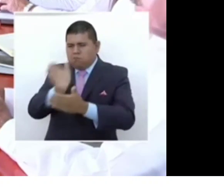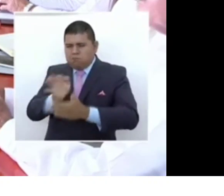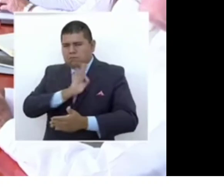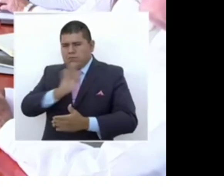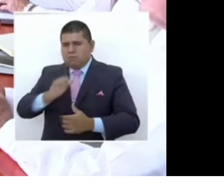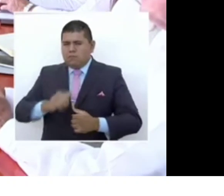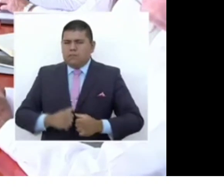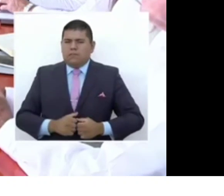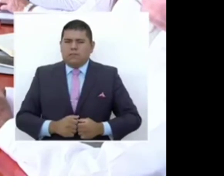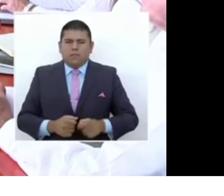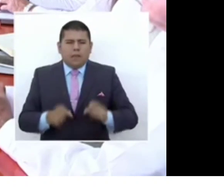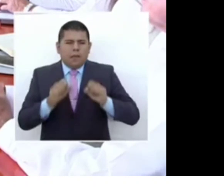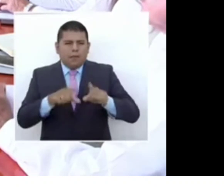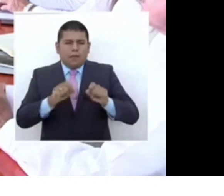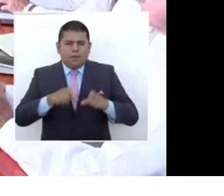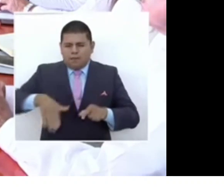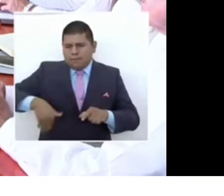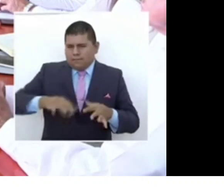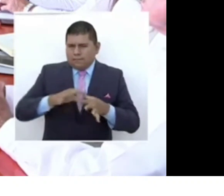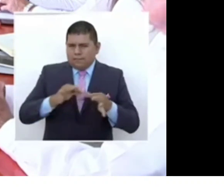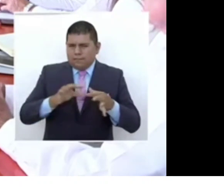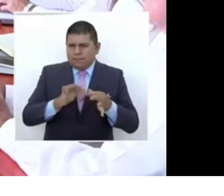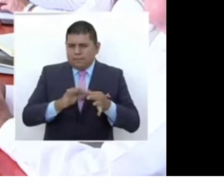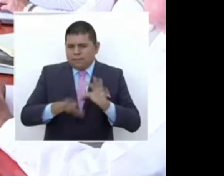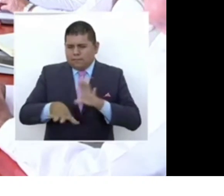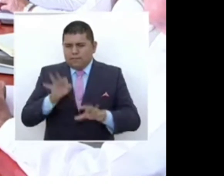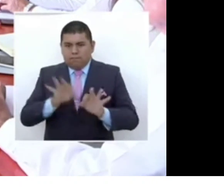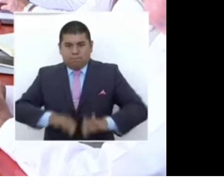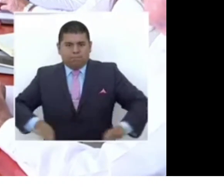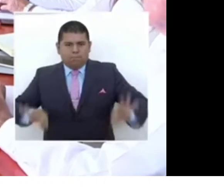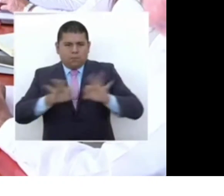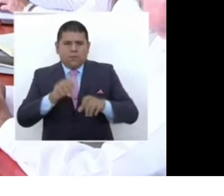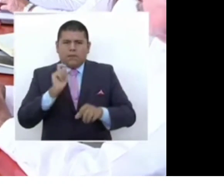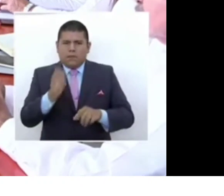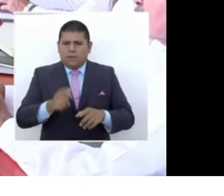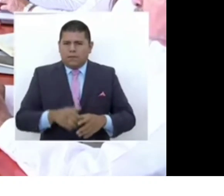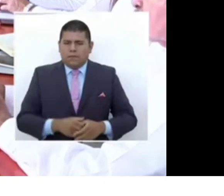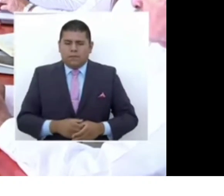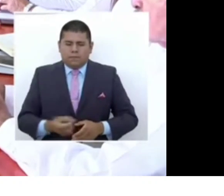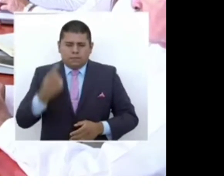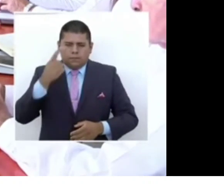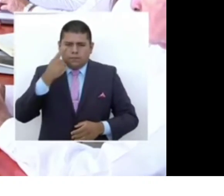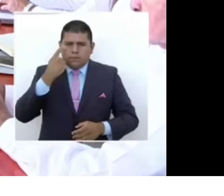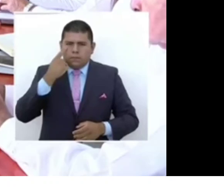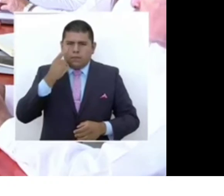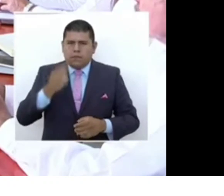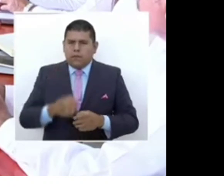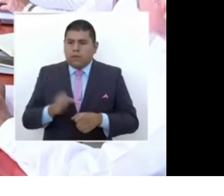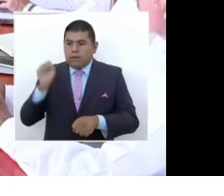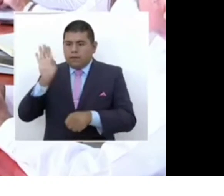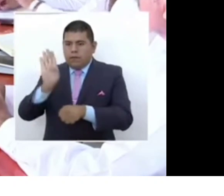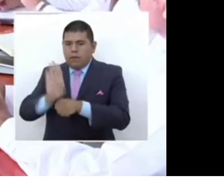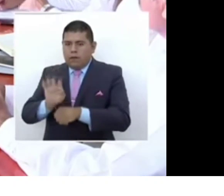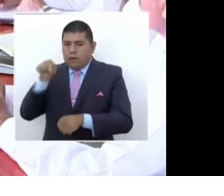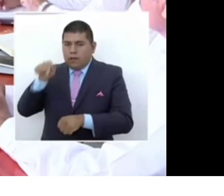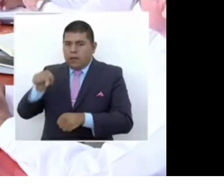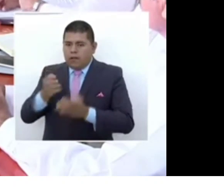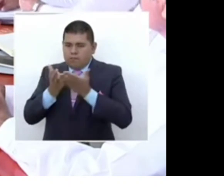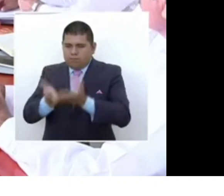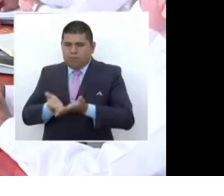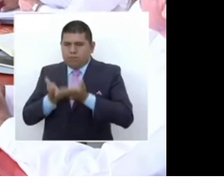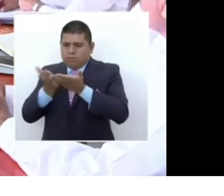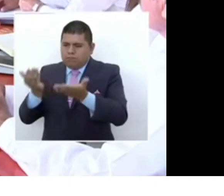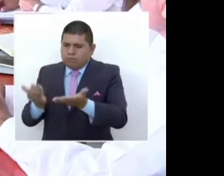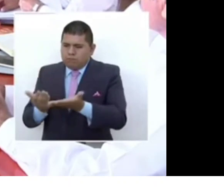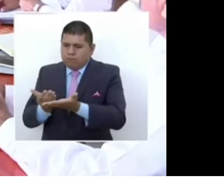También aquí se habló, y es muy importante, la rehabilitación del puerto de San Blas, que